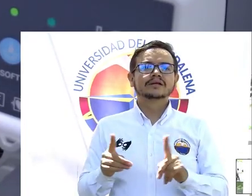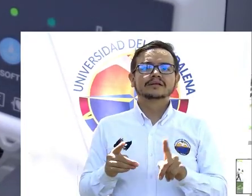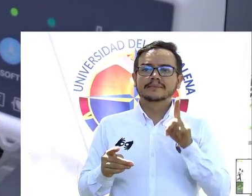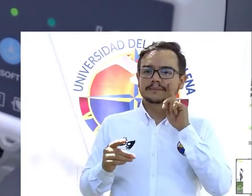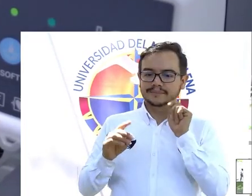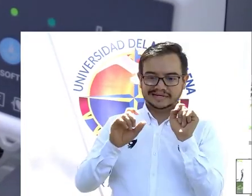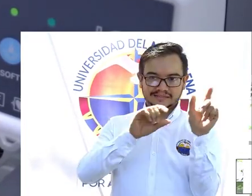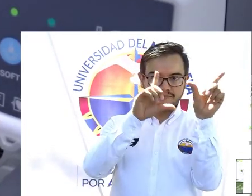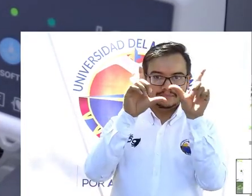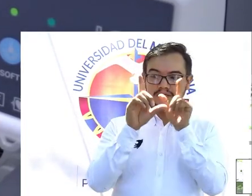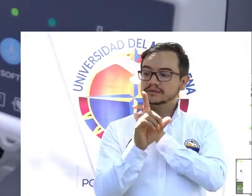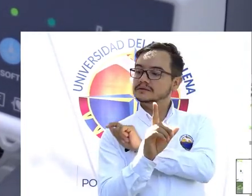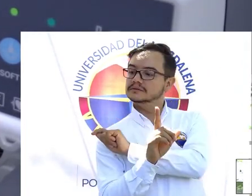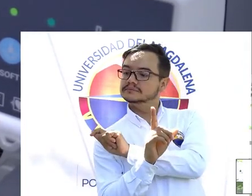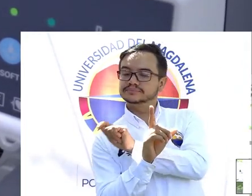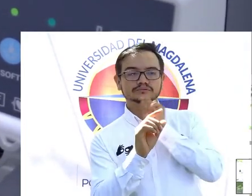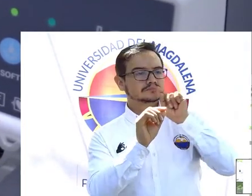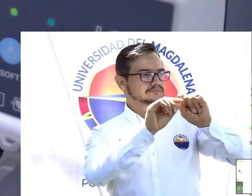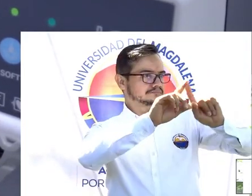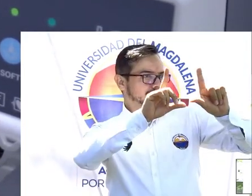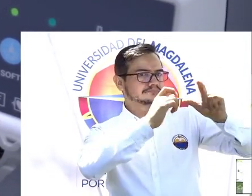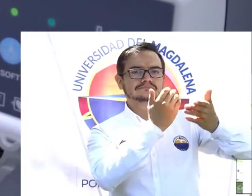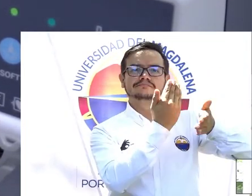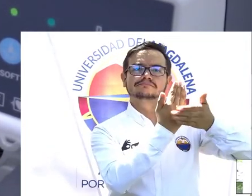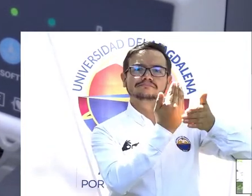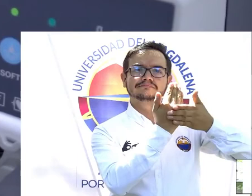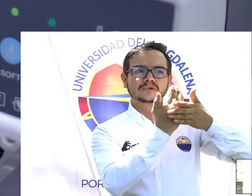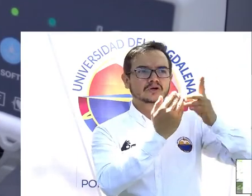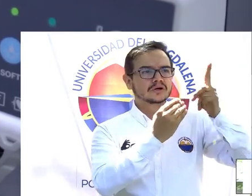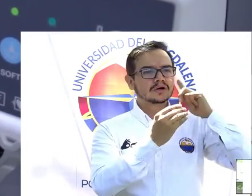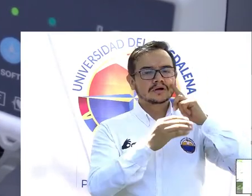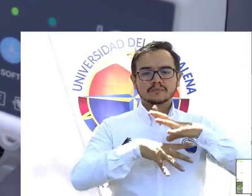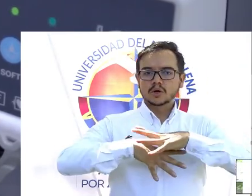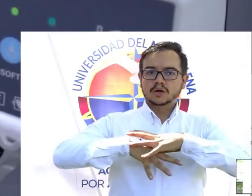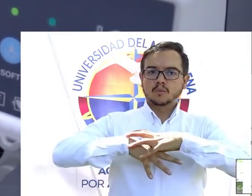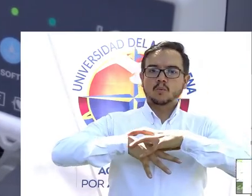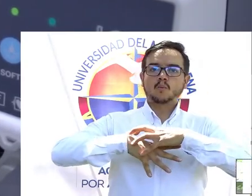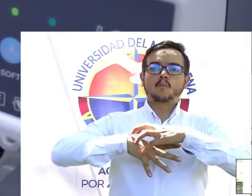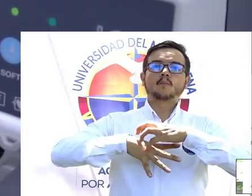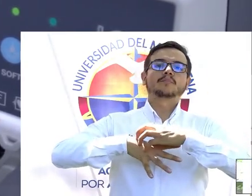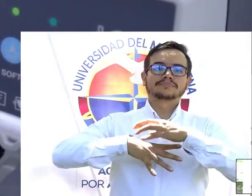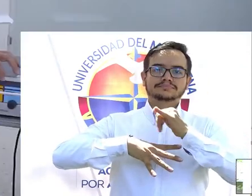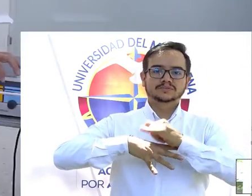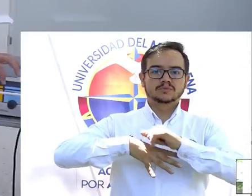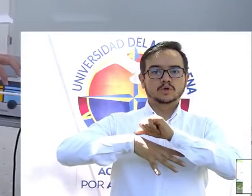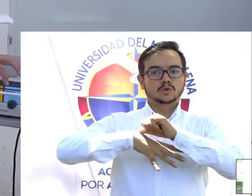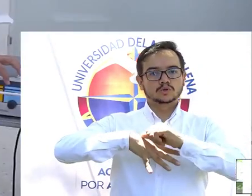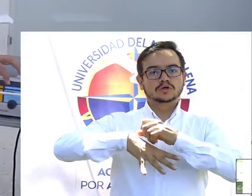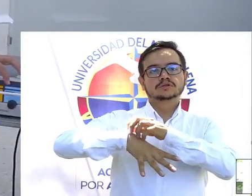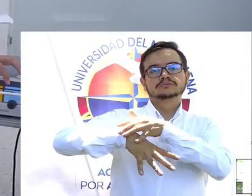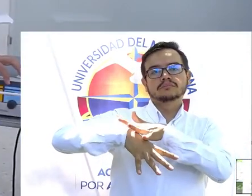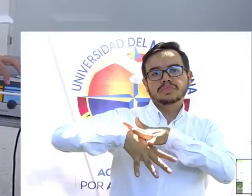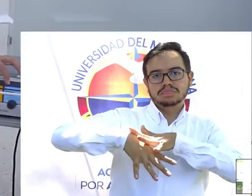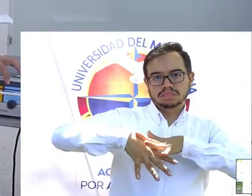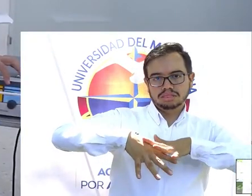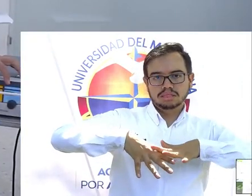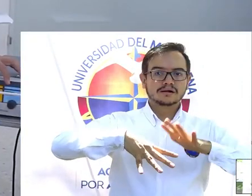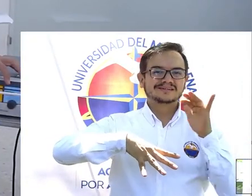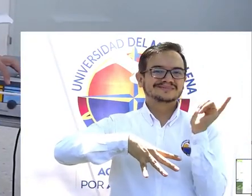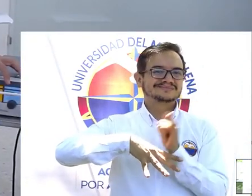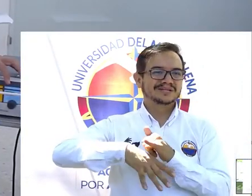corte, otra pantallita en lo que nos va a ver la coagulación, donde vamos a colocar o donde vamos a ver